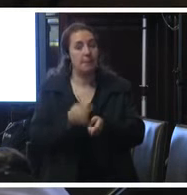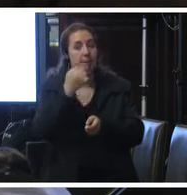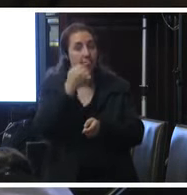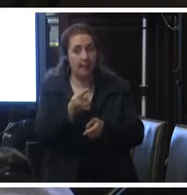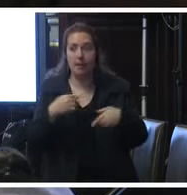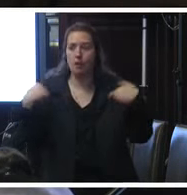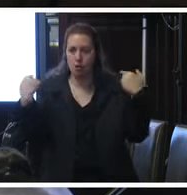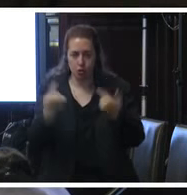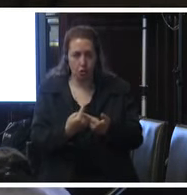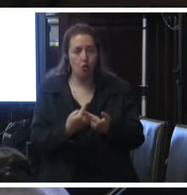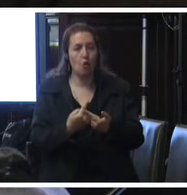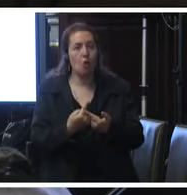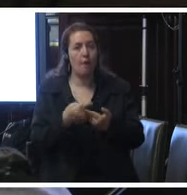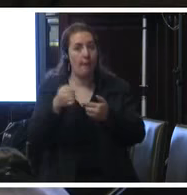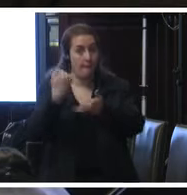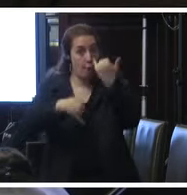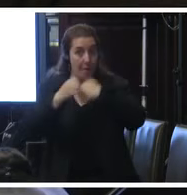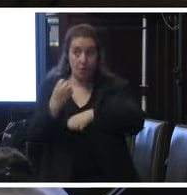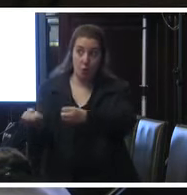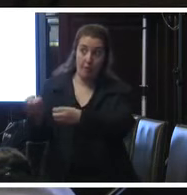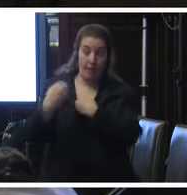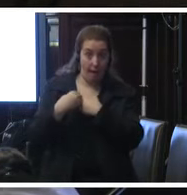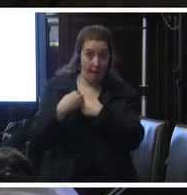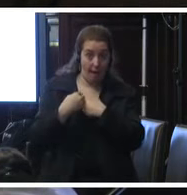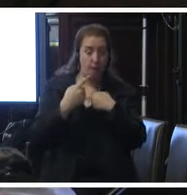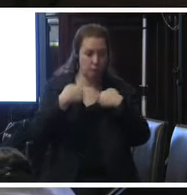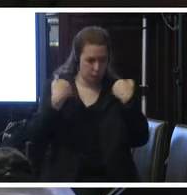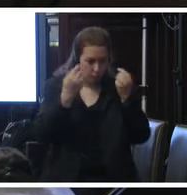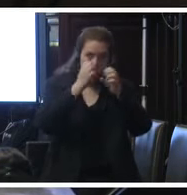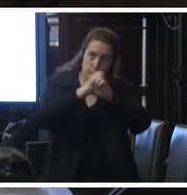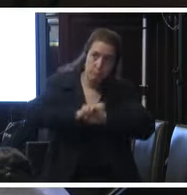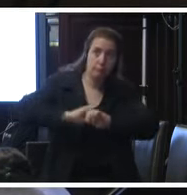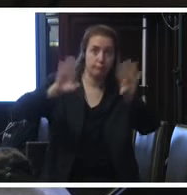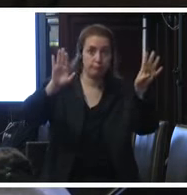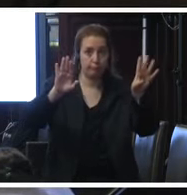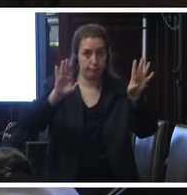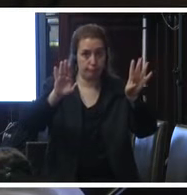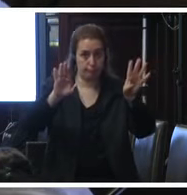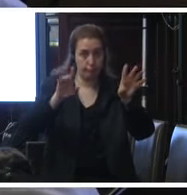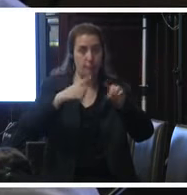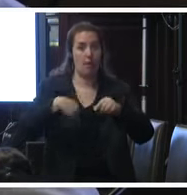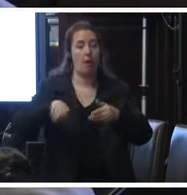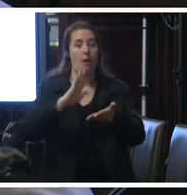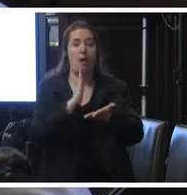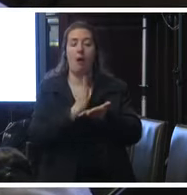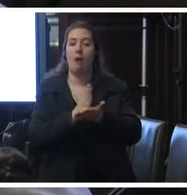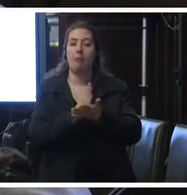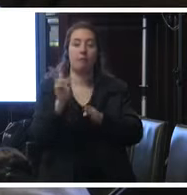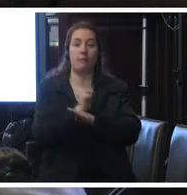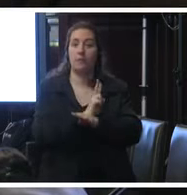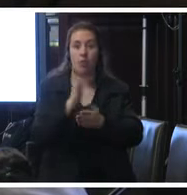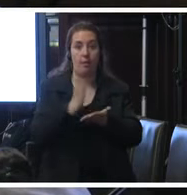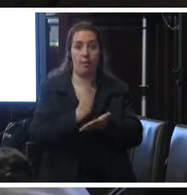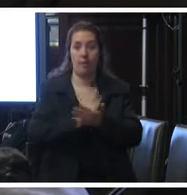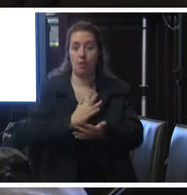nosotros compartiríamos la información que nos dieran a sus relatores de derechos, de defensores de derechos